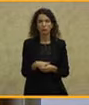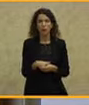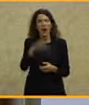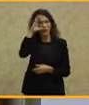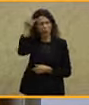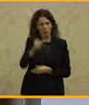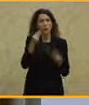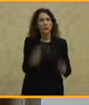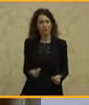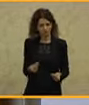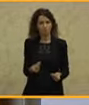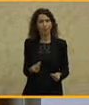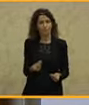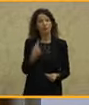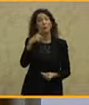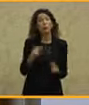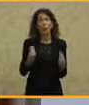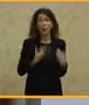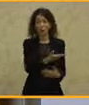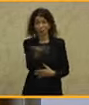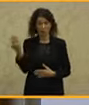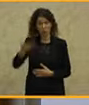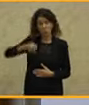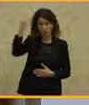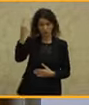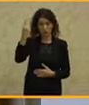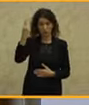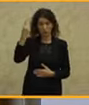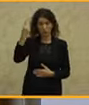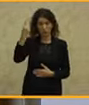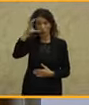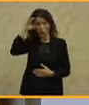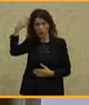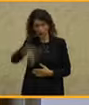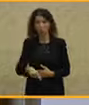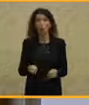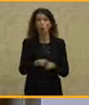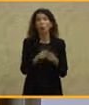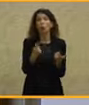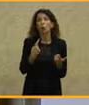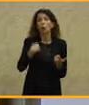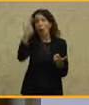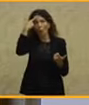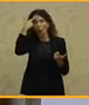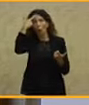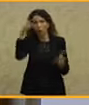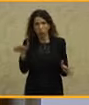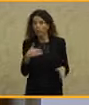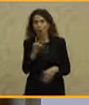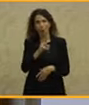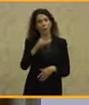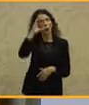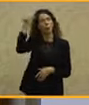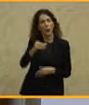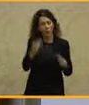saberle escuchar, pero en la vida lo más importante es saber escuchar, no solo en la anamnesis del paciente, sino saber